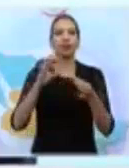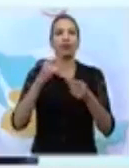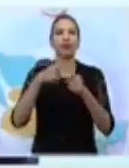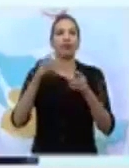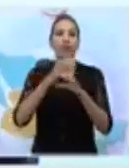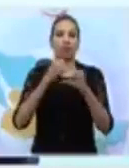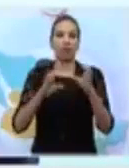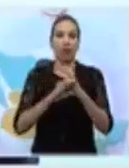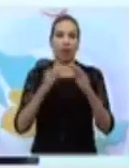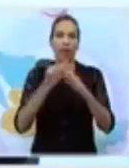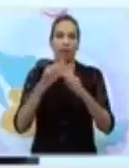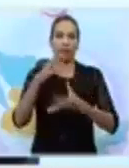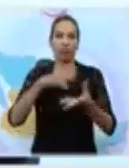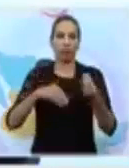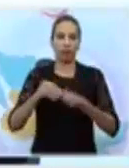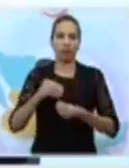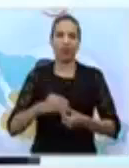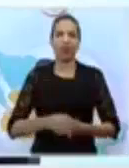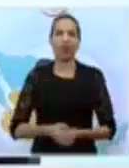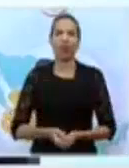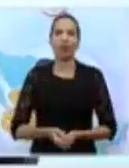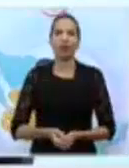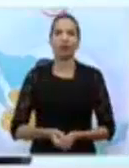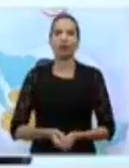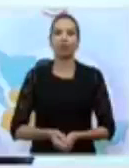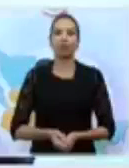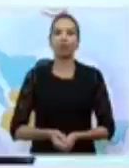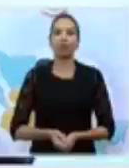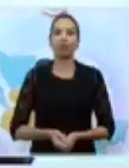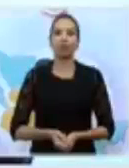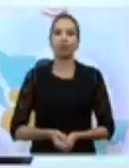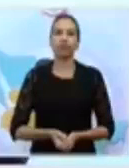de legislación que estamos trabajando en el Senado de la República. Muchas gracias.